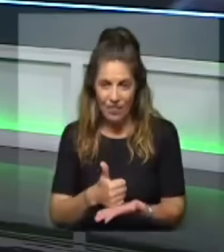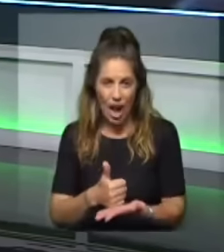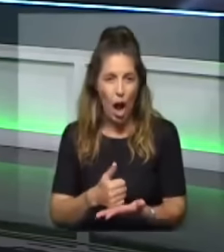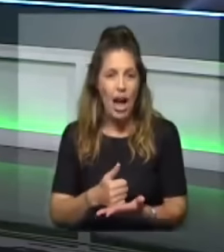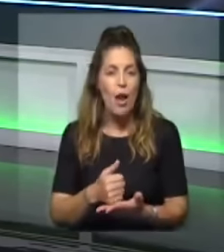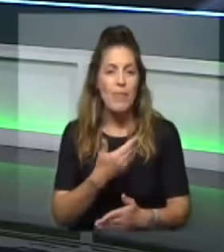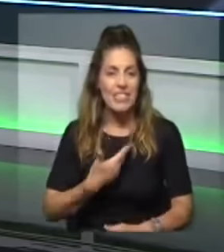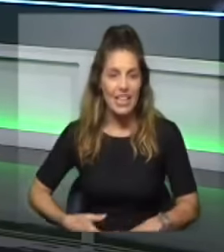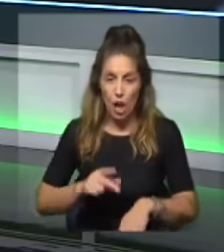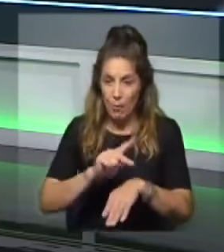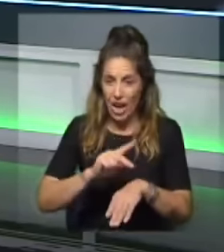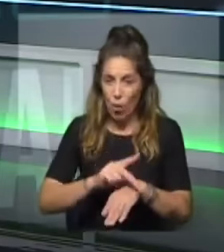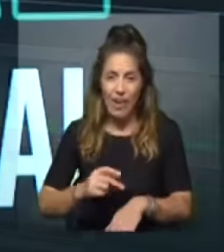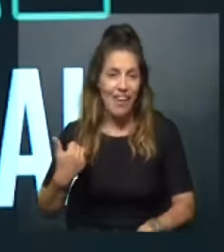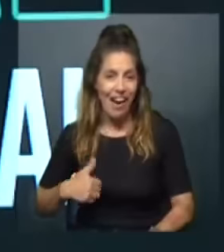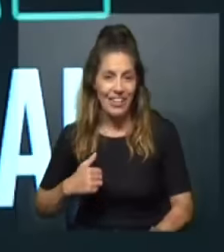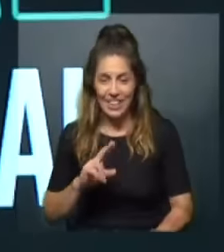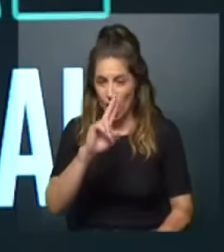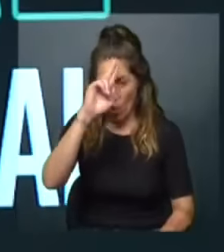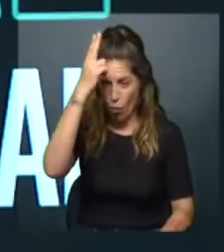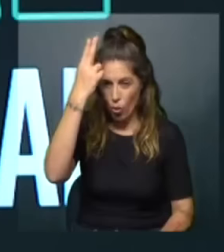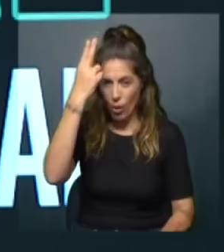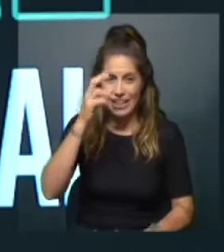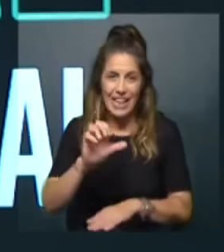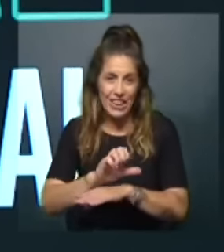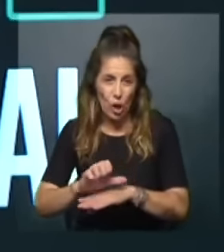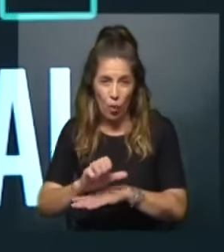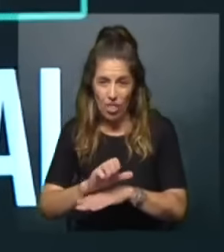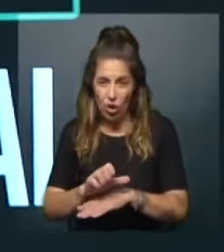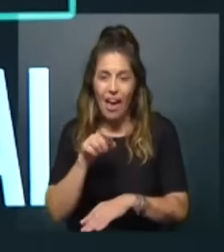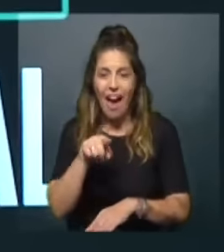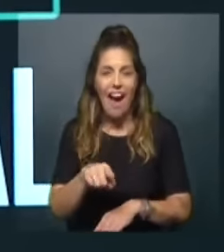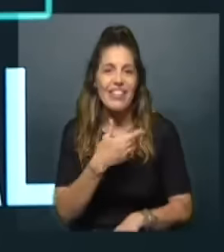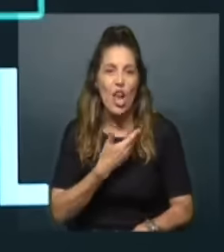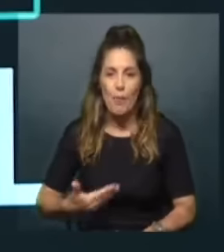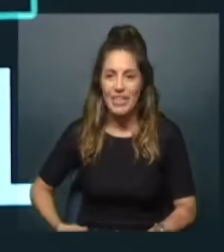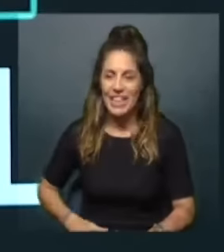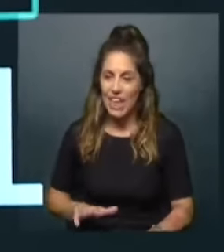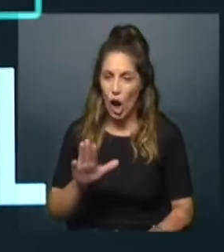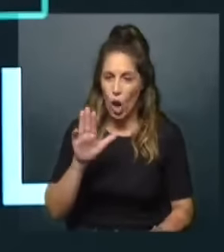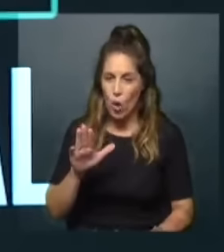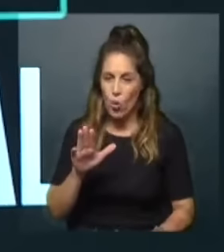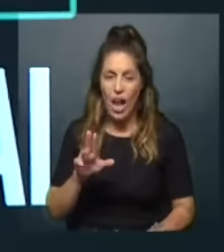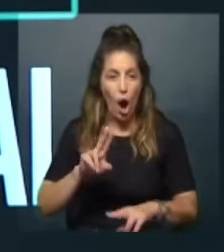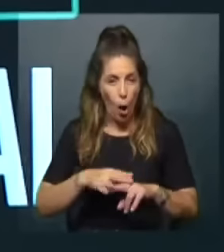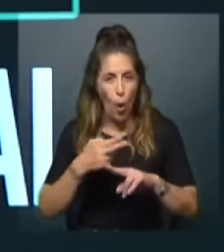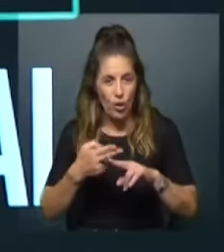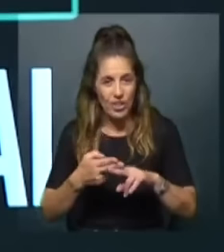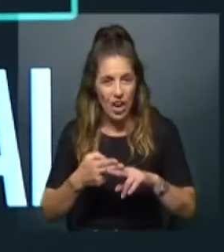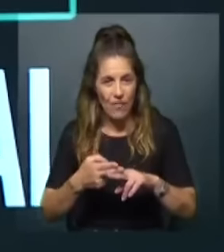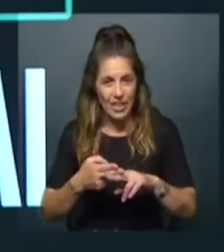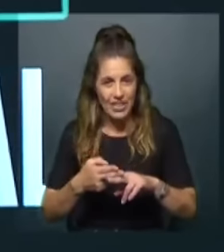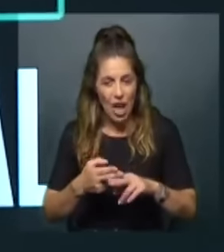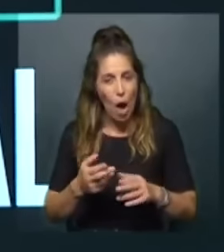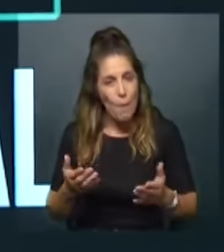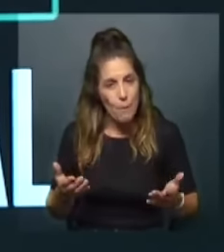Paraguay de Argentina de Uruguay y de Ecuador allí el presidente Lula da Silva volvió a instar a